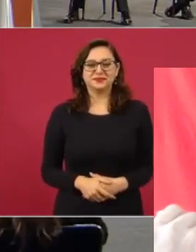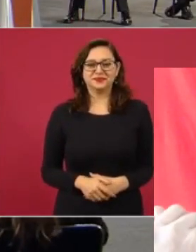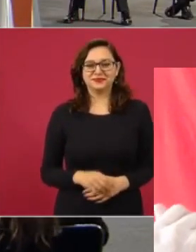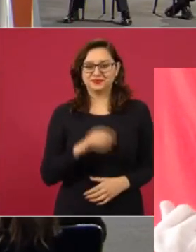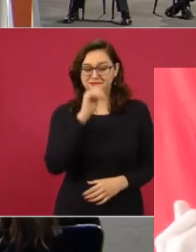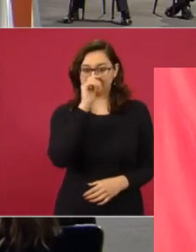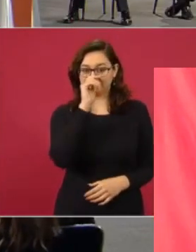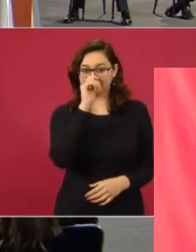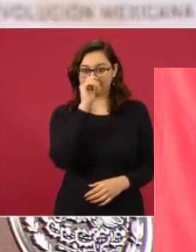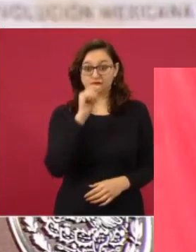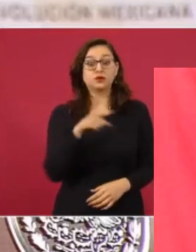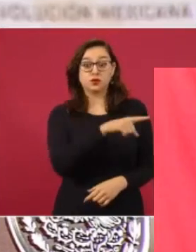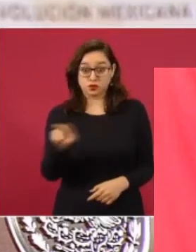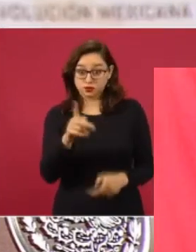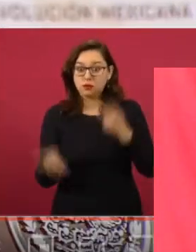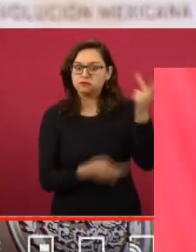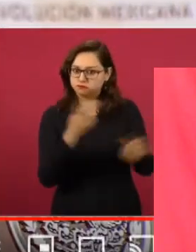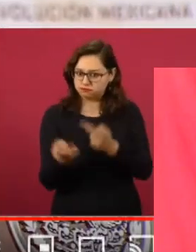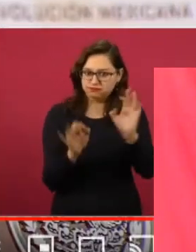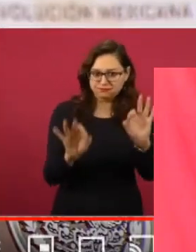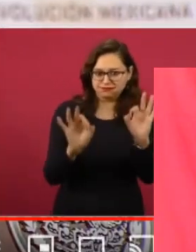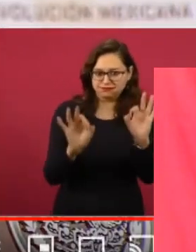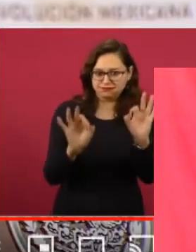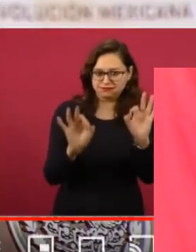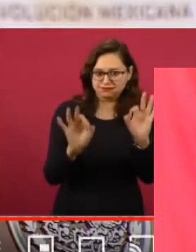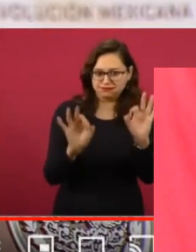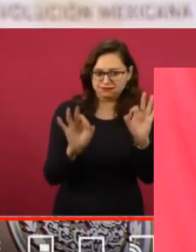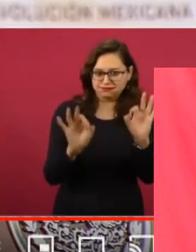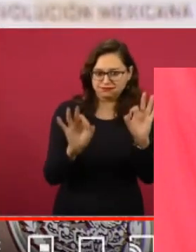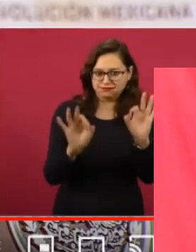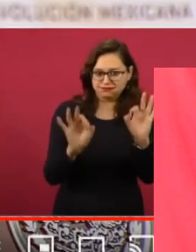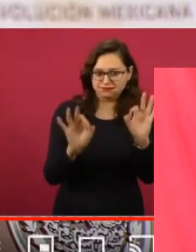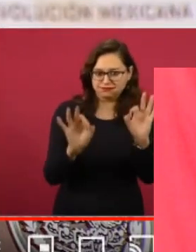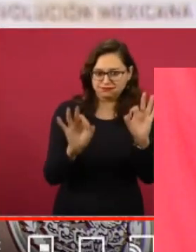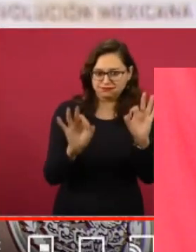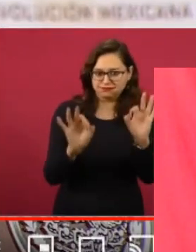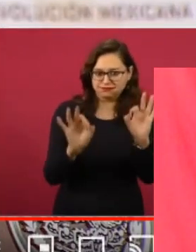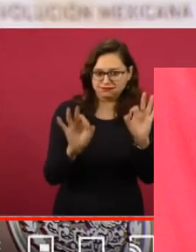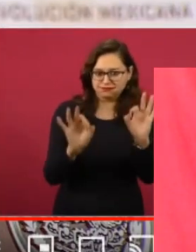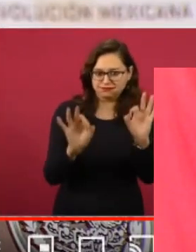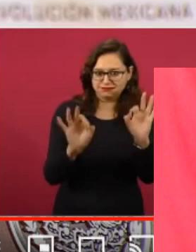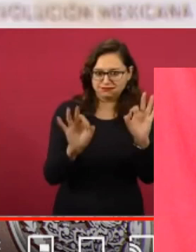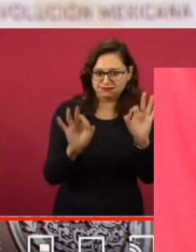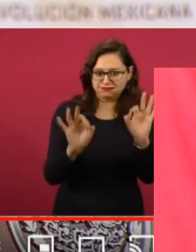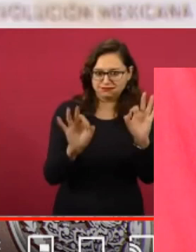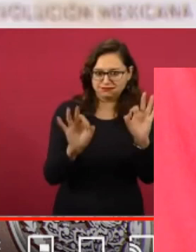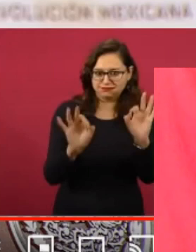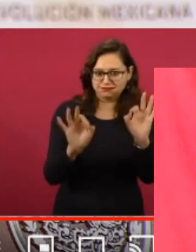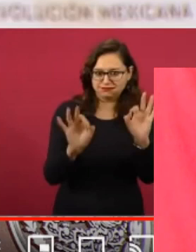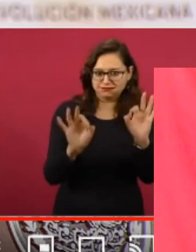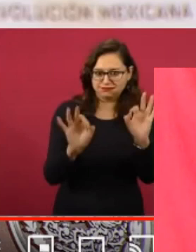No, las preguntas de ustedes son muy buenas Son muy buenas No es cierto La mayoría de las preguntas son unas El presidente está